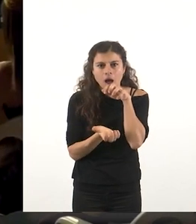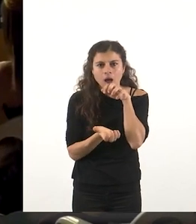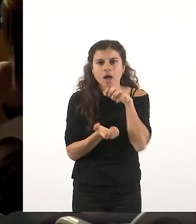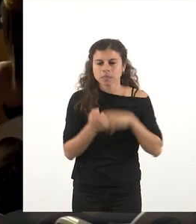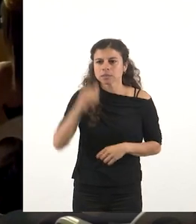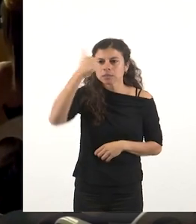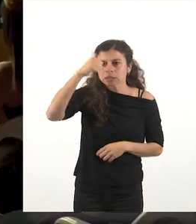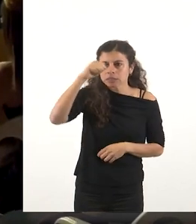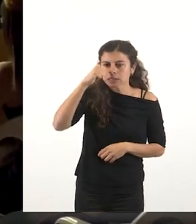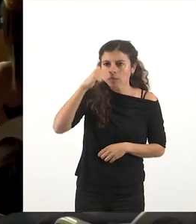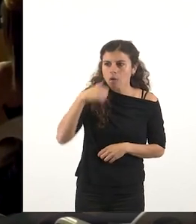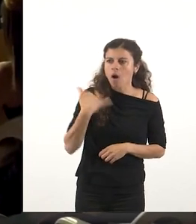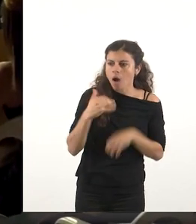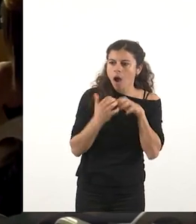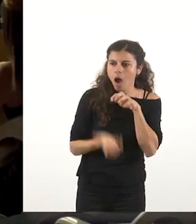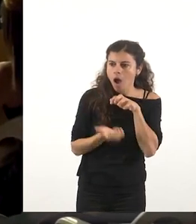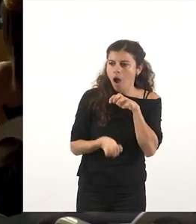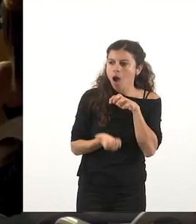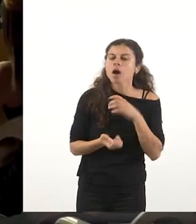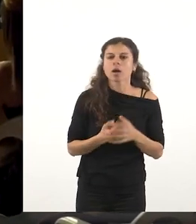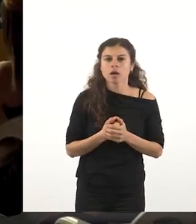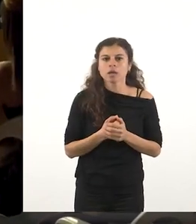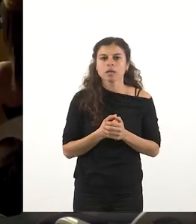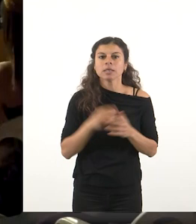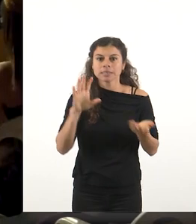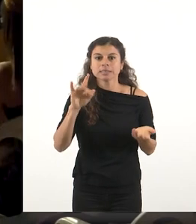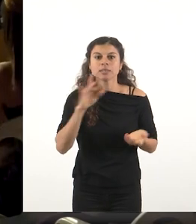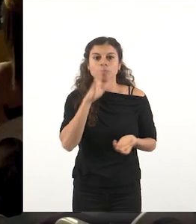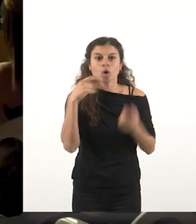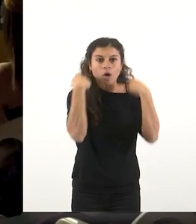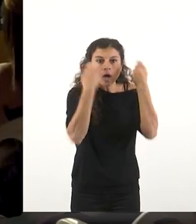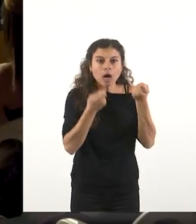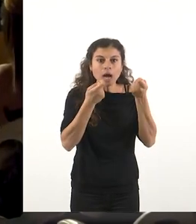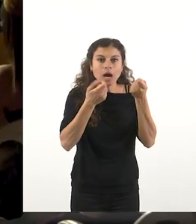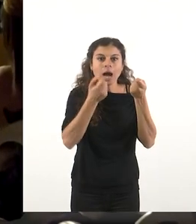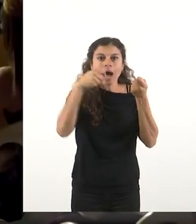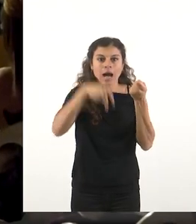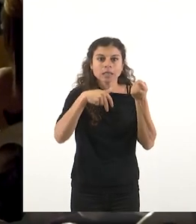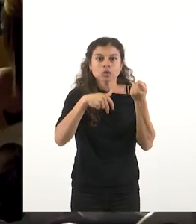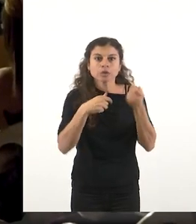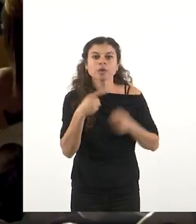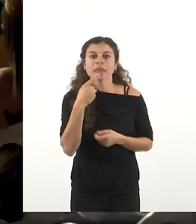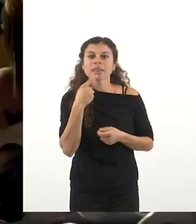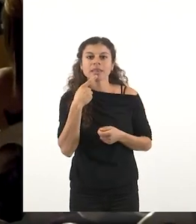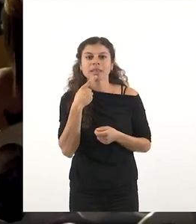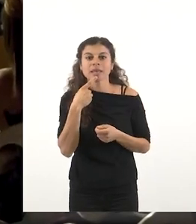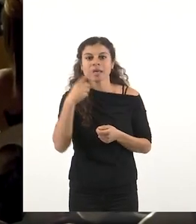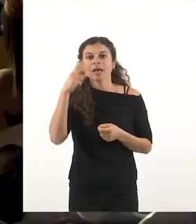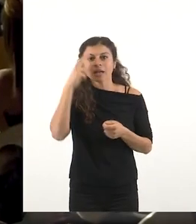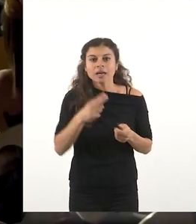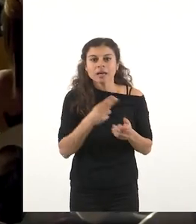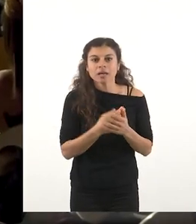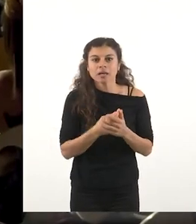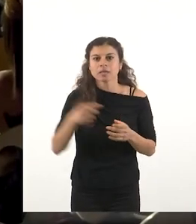diciendo, hostia, esa tía lo que está planteando. Claro, es que lo que me dice Antonio, digo, ¿me podéis respetar? Hacemos un pacto así, nos ponemos los dedos así, ¿me respetáis? Es que cuando yo haga esta escena que dura 20